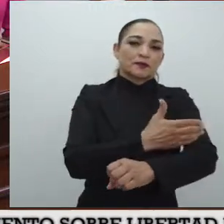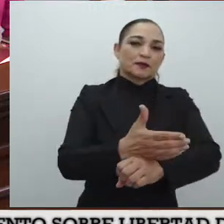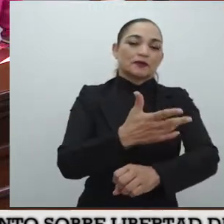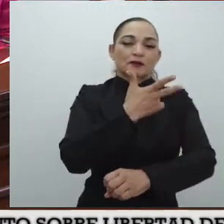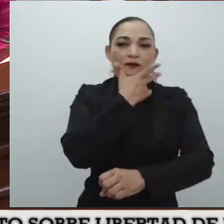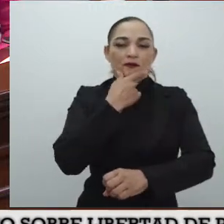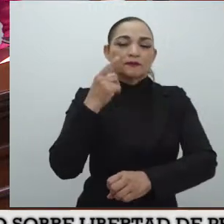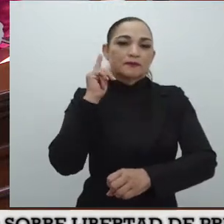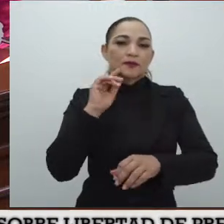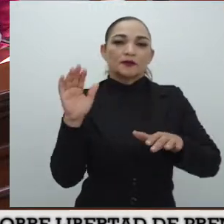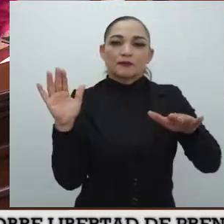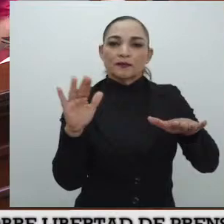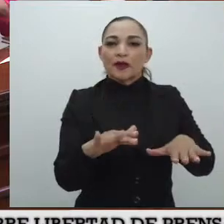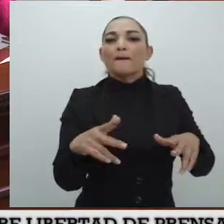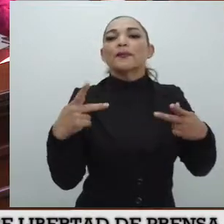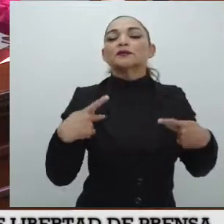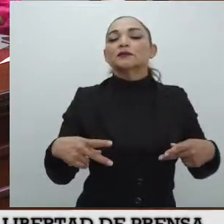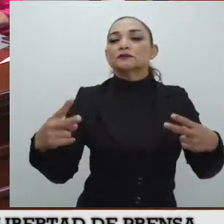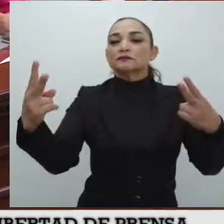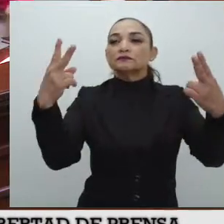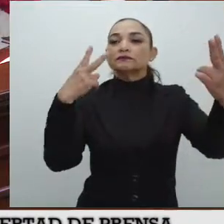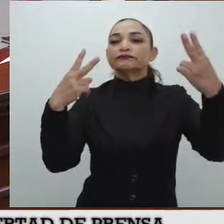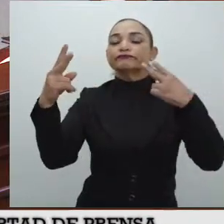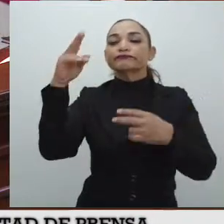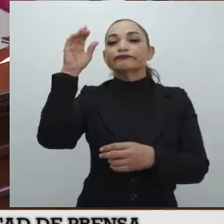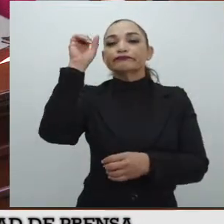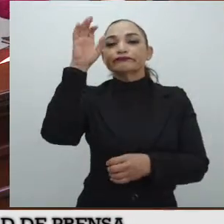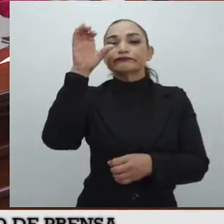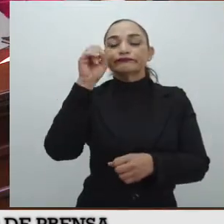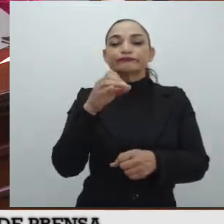a quienes nos miren por el medio de comunicación posible.